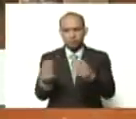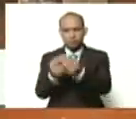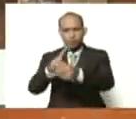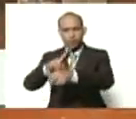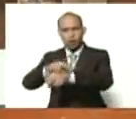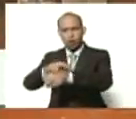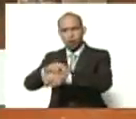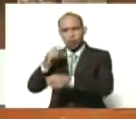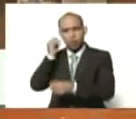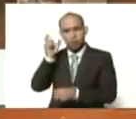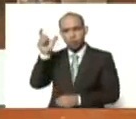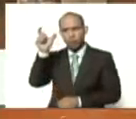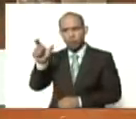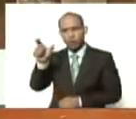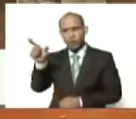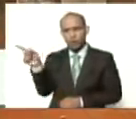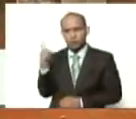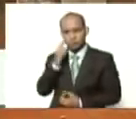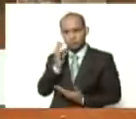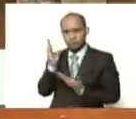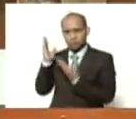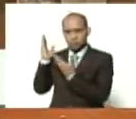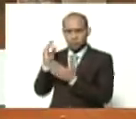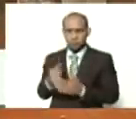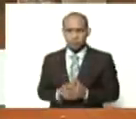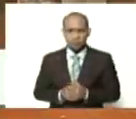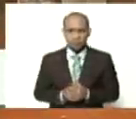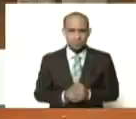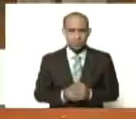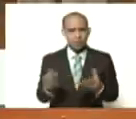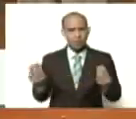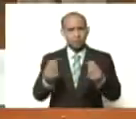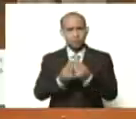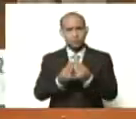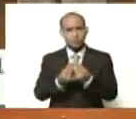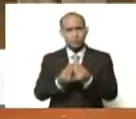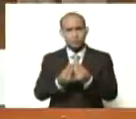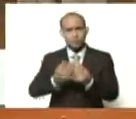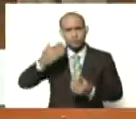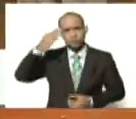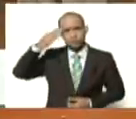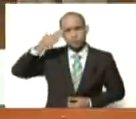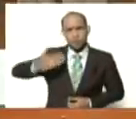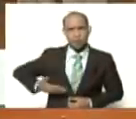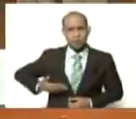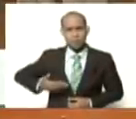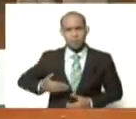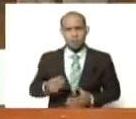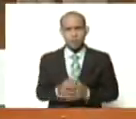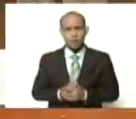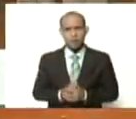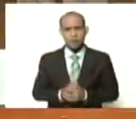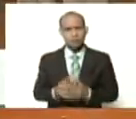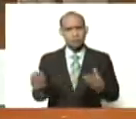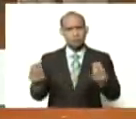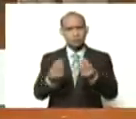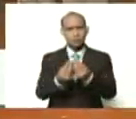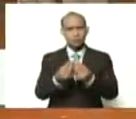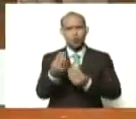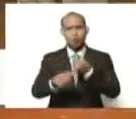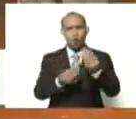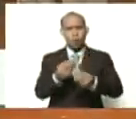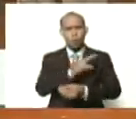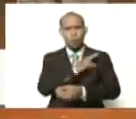Amelia Fraxel, Autoridad Única de Salud del Estado, el comandante general Juliao Moronta, jefe militar del Estado, como parte de la fuerza de